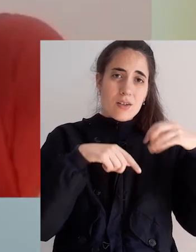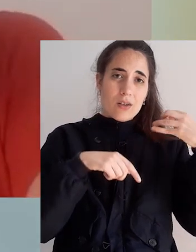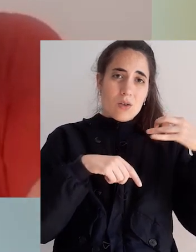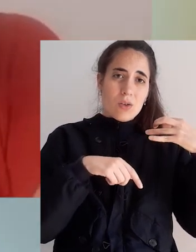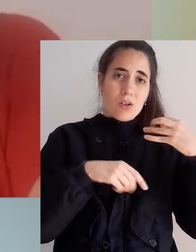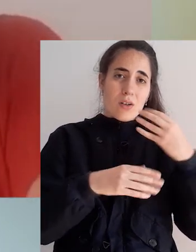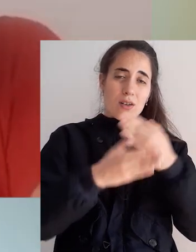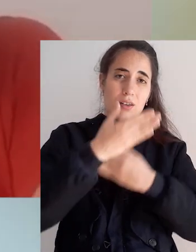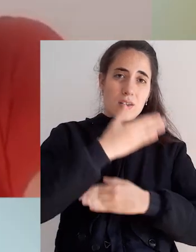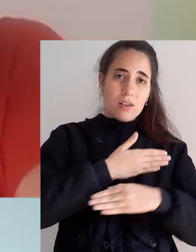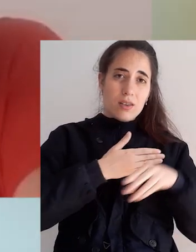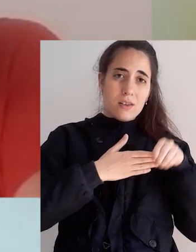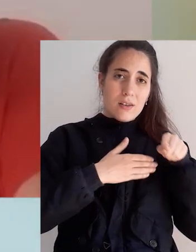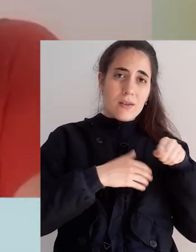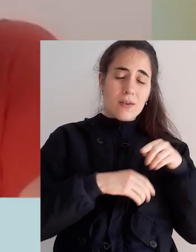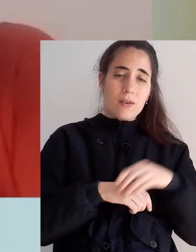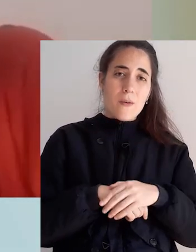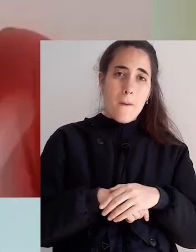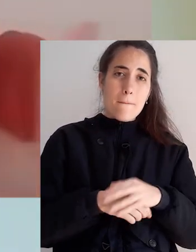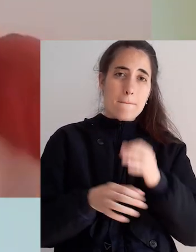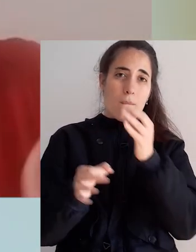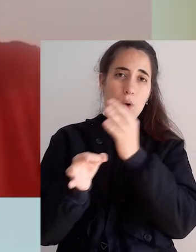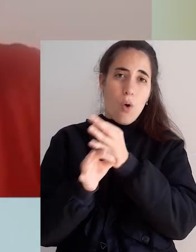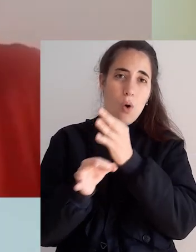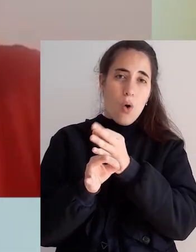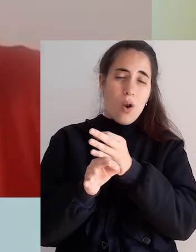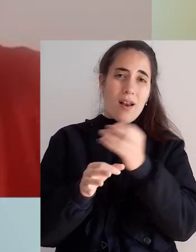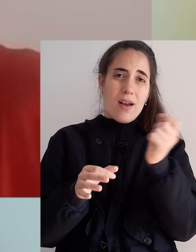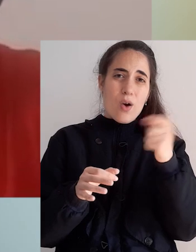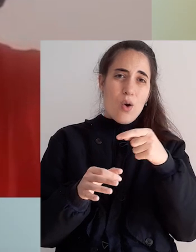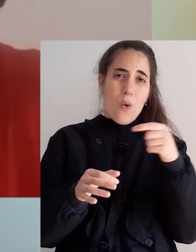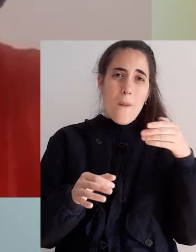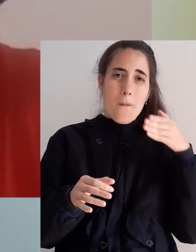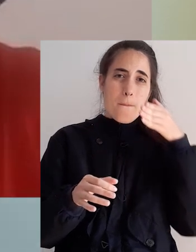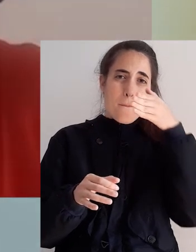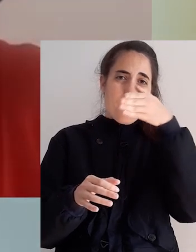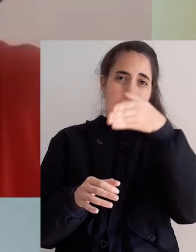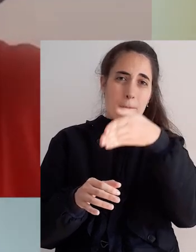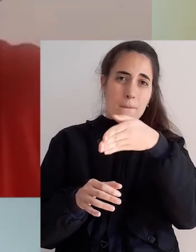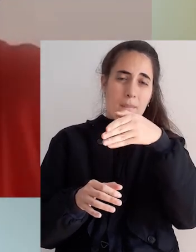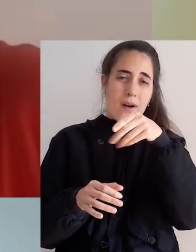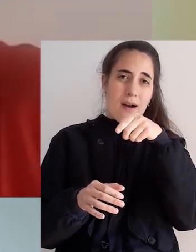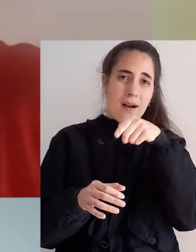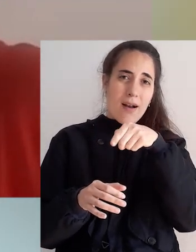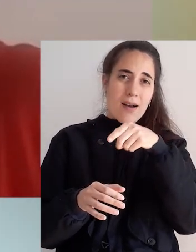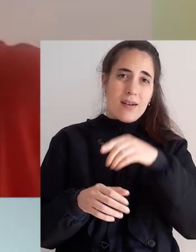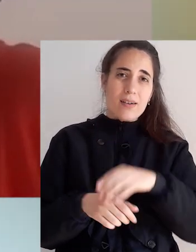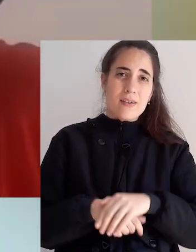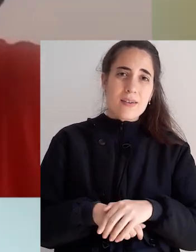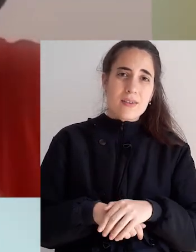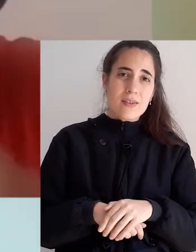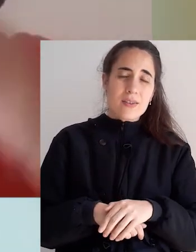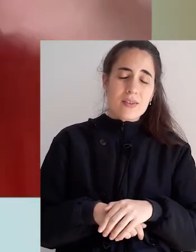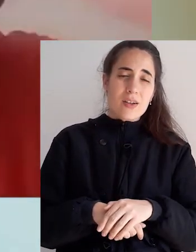beneficiada o tenga algún beneficio por estar empleando personas con